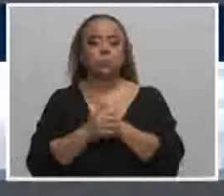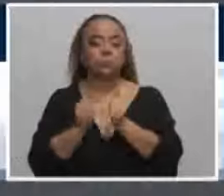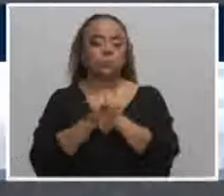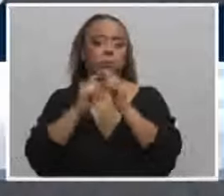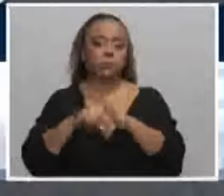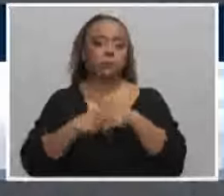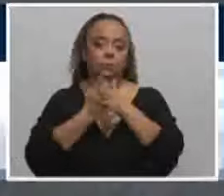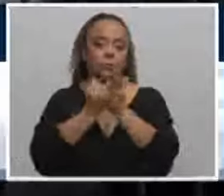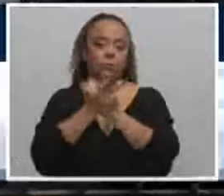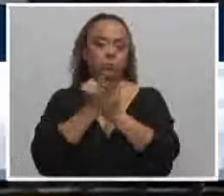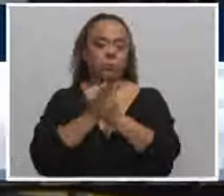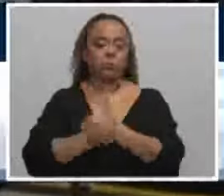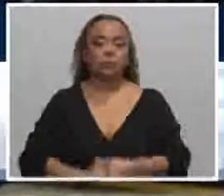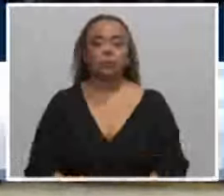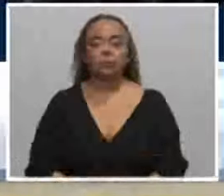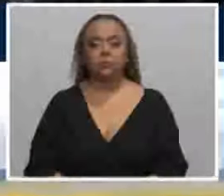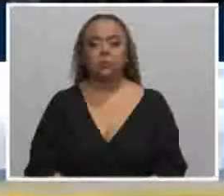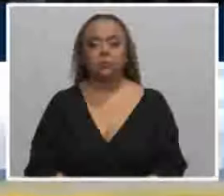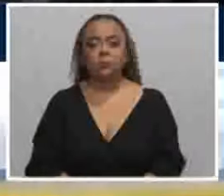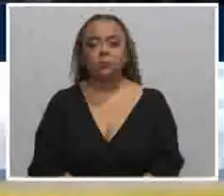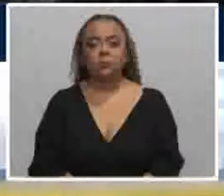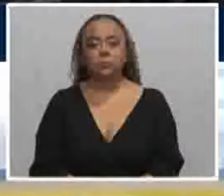iniciar una investigación.